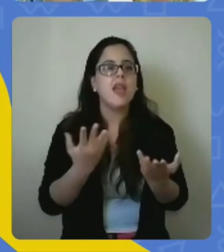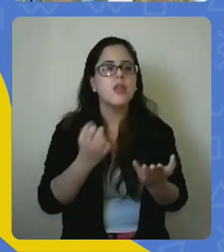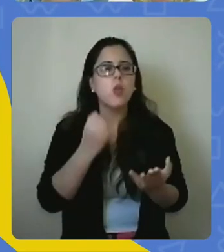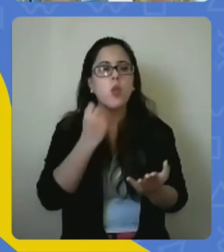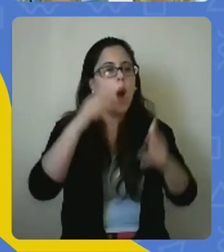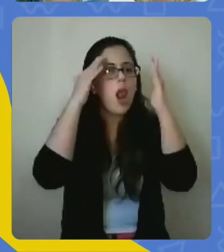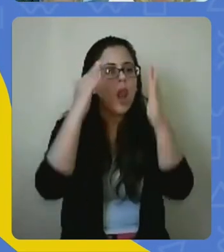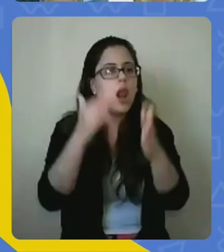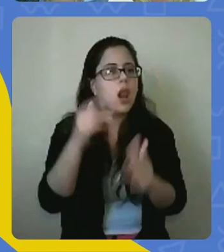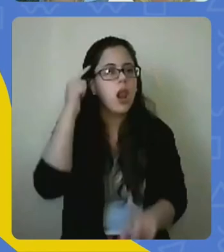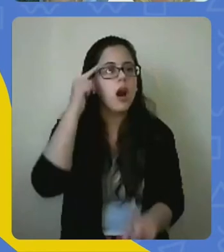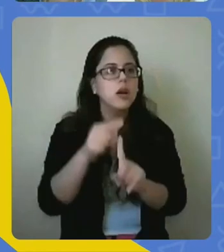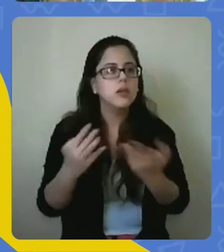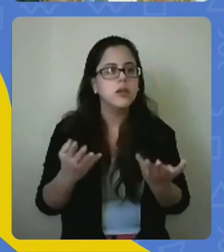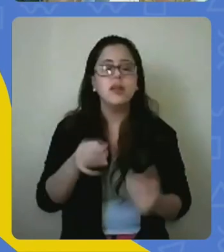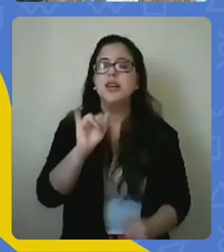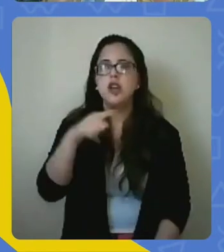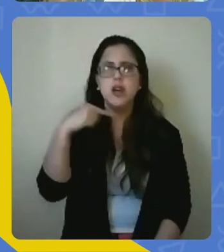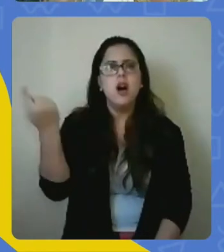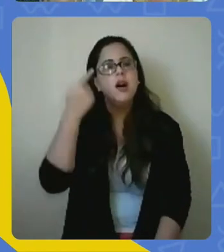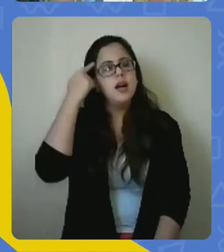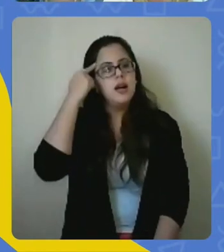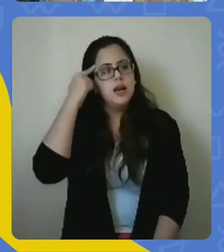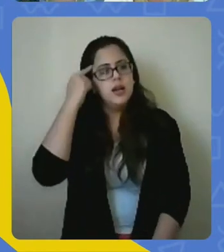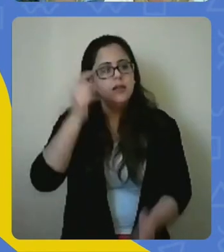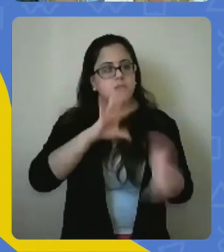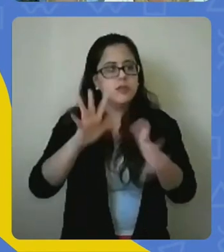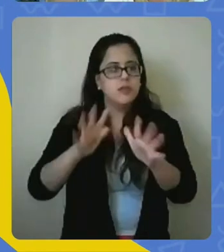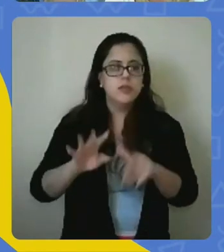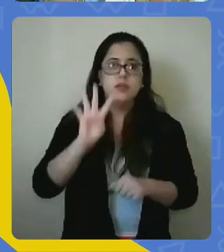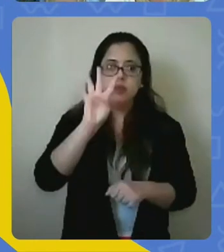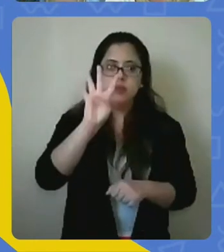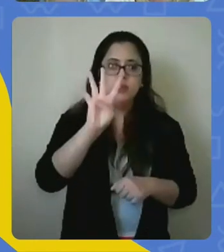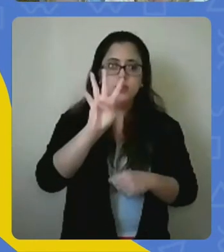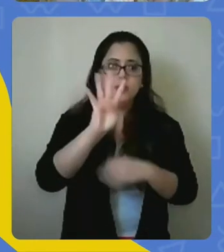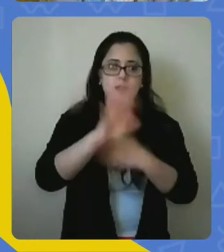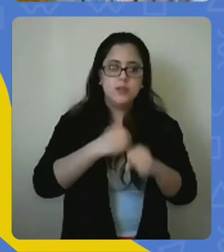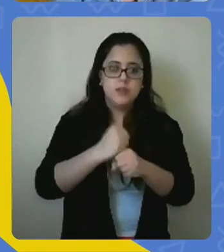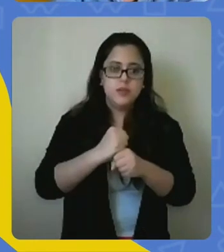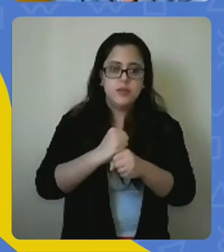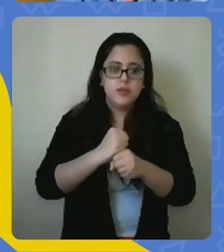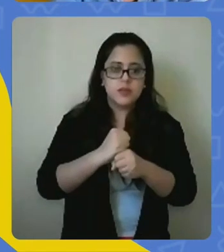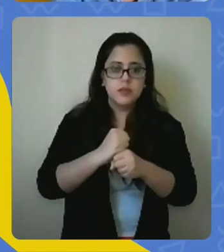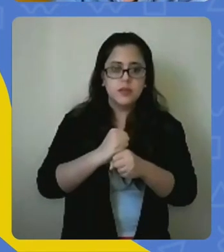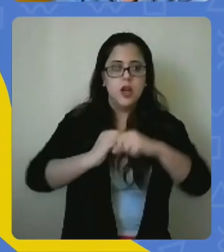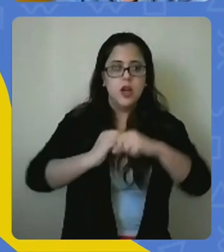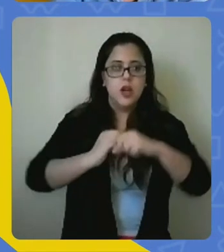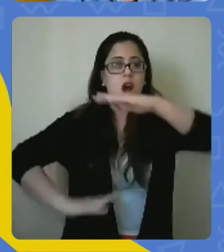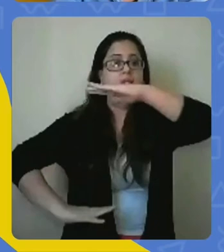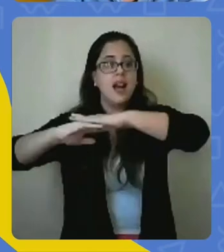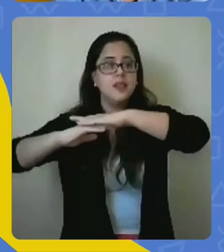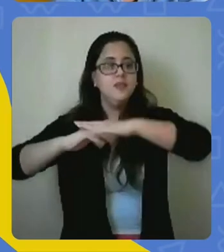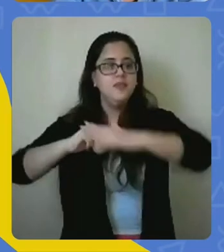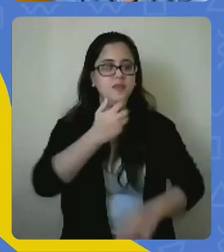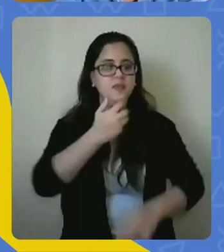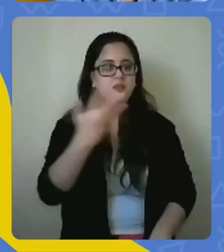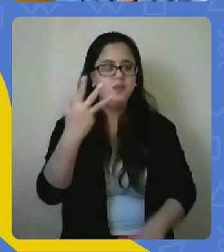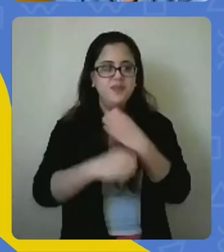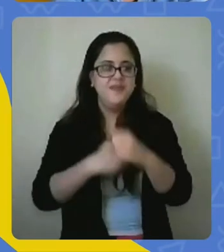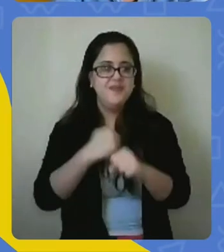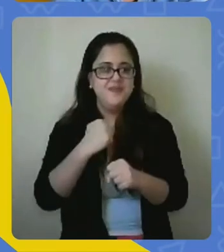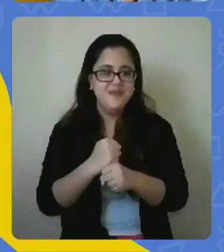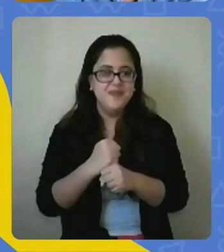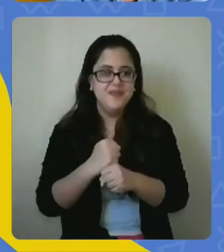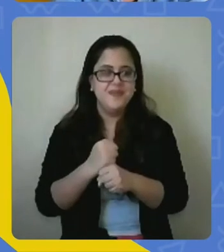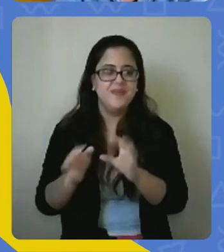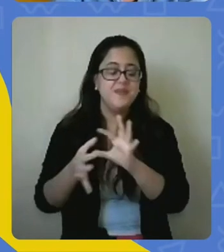Sí, nosotras lo pensamos a partir de los 4, en la caja dice de los 4 hasta los 99, porque es un